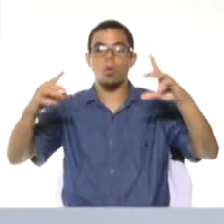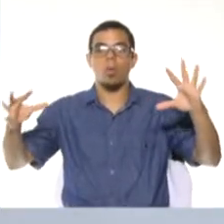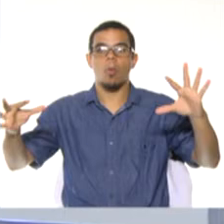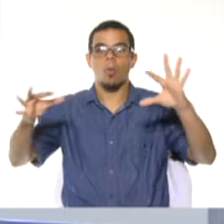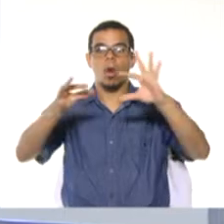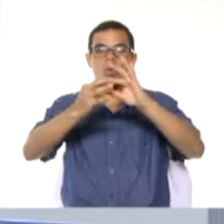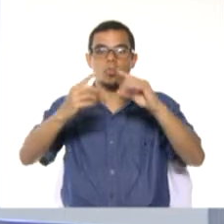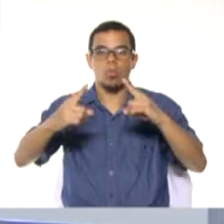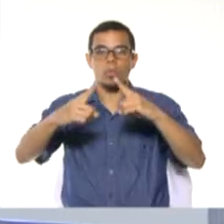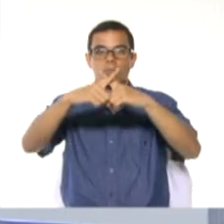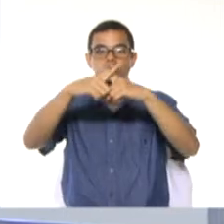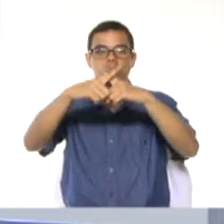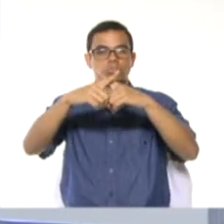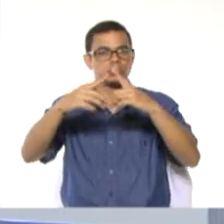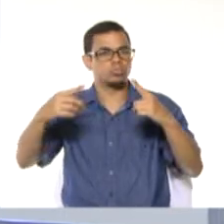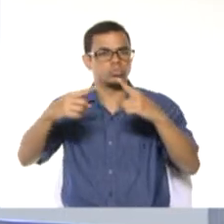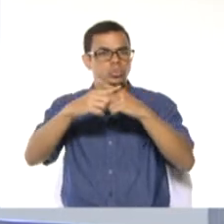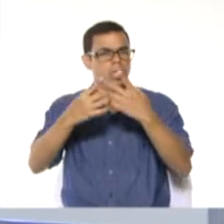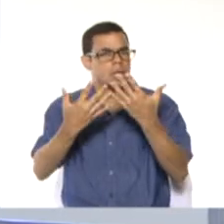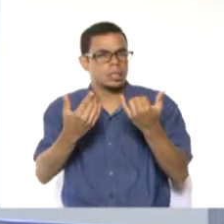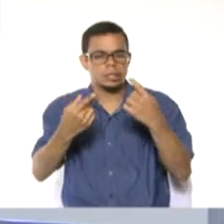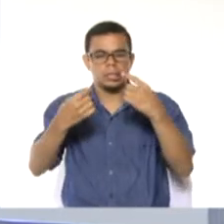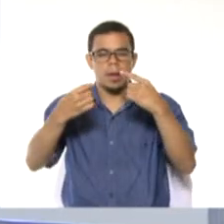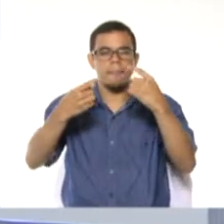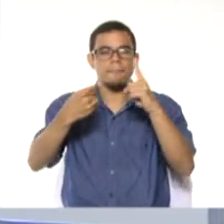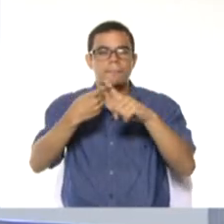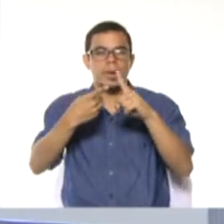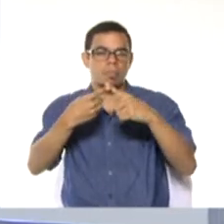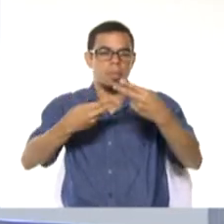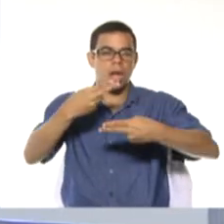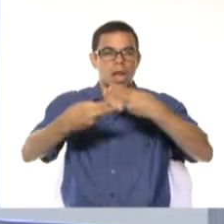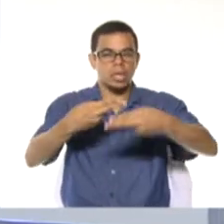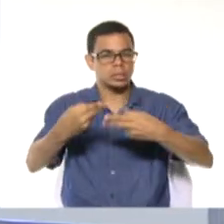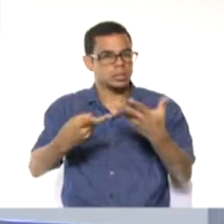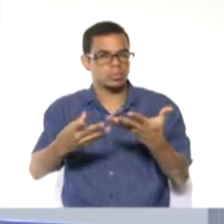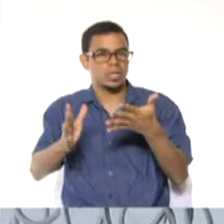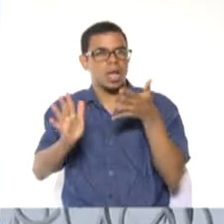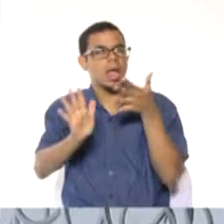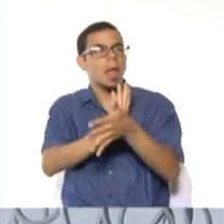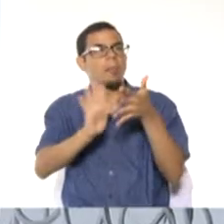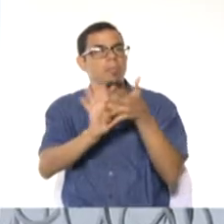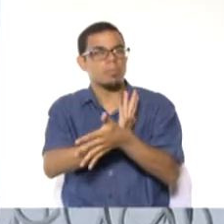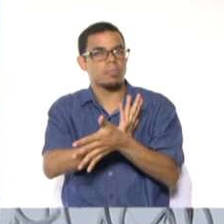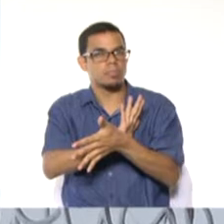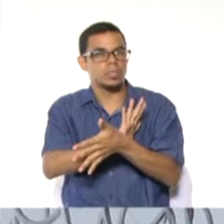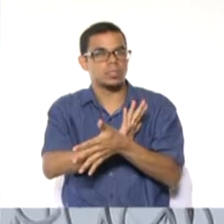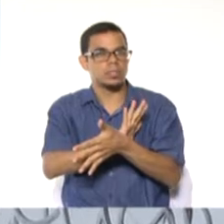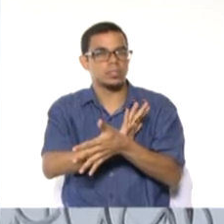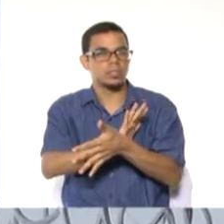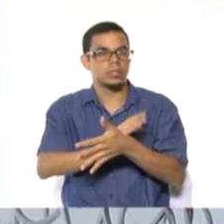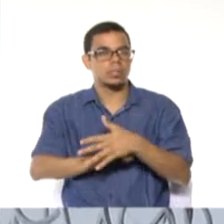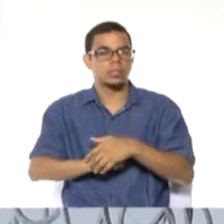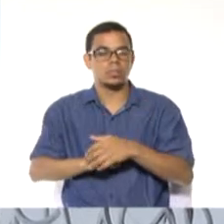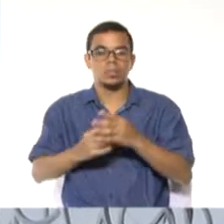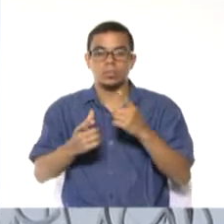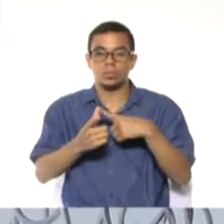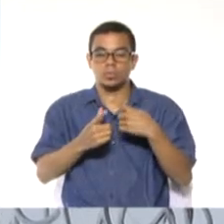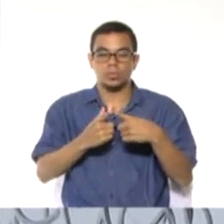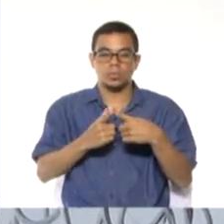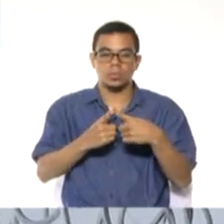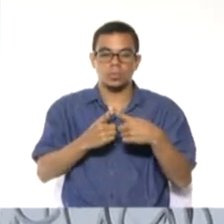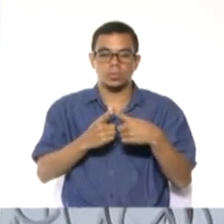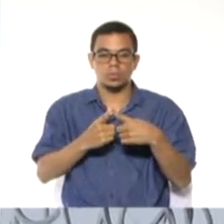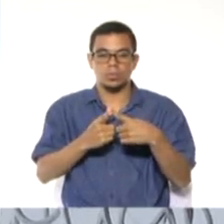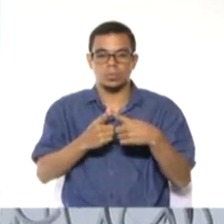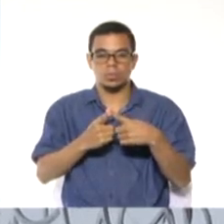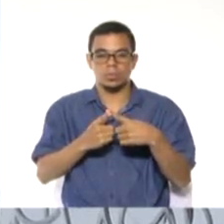primera generación filial, es decir, los hijitos de esas plantitas. Entonces, ¿qué va a pasar con ellos? Vamos a cruzar,